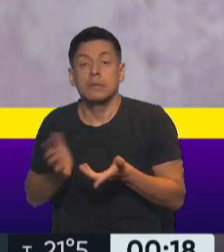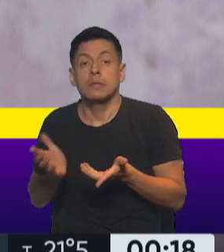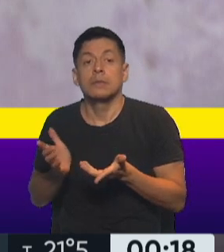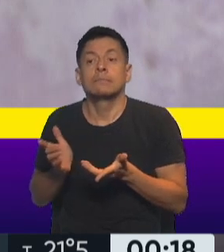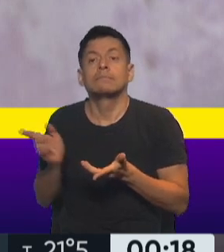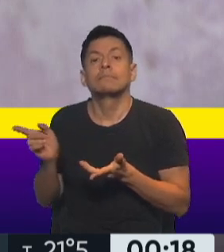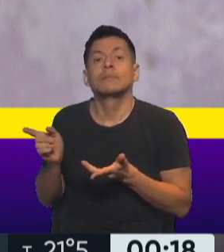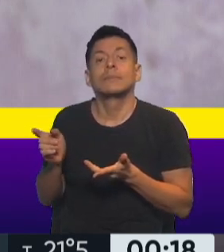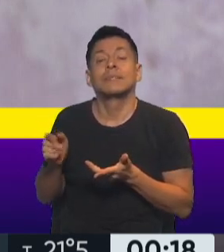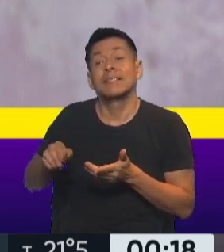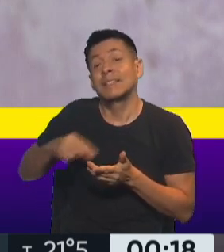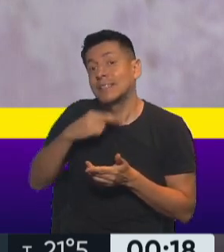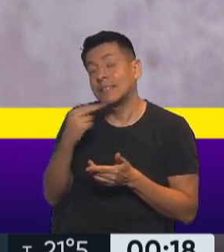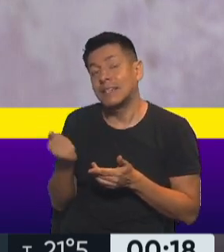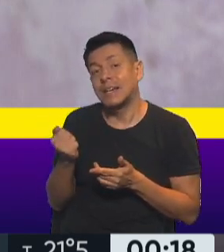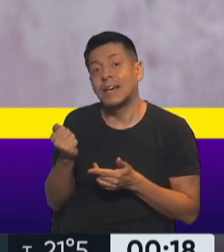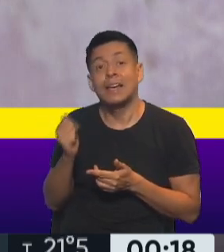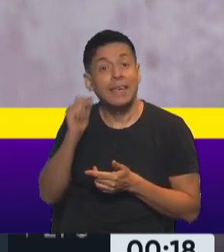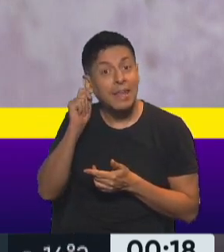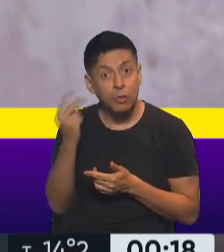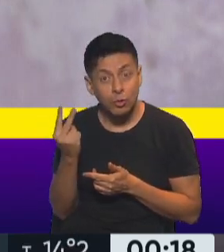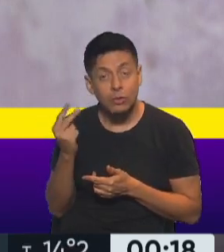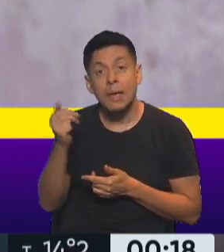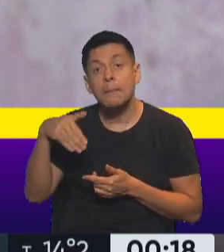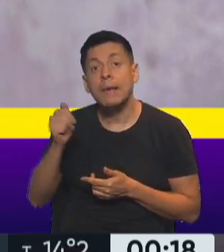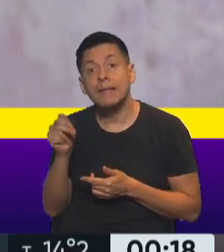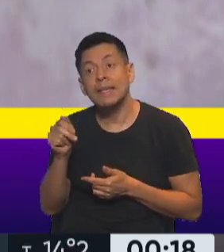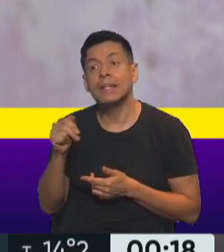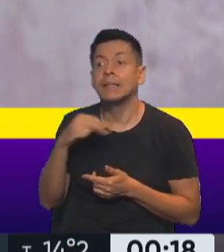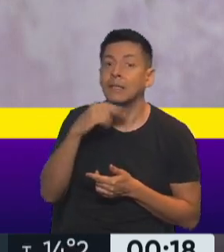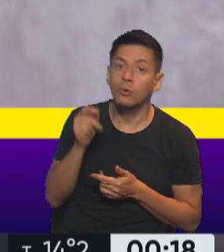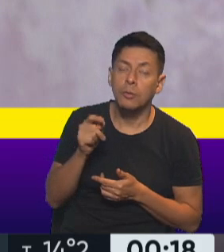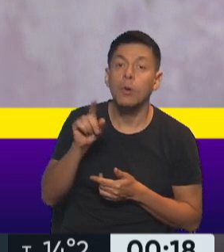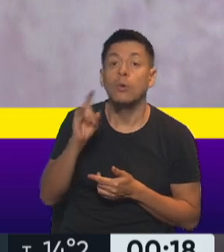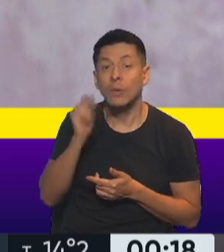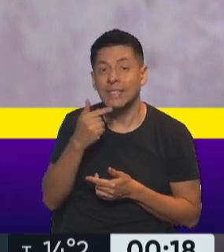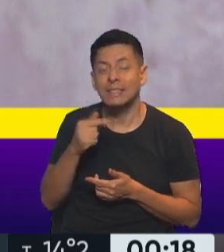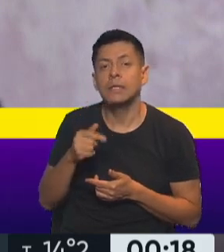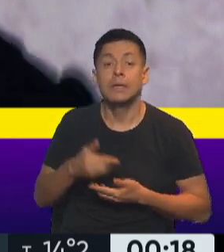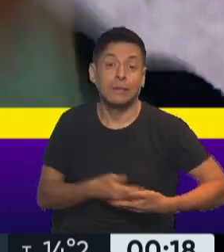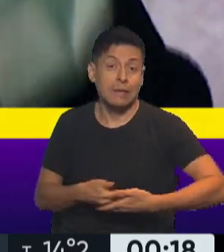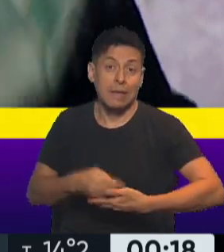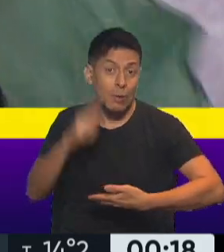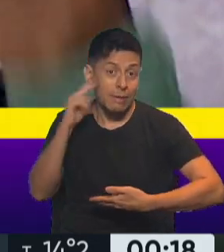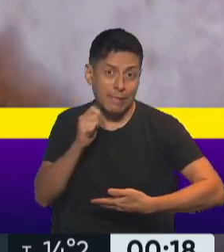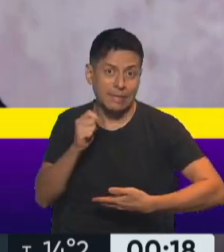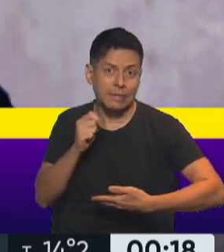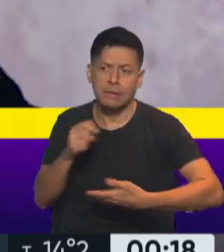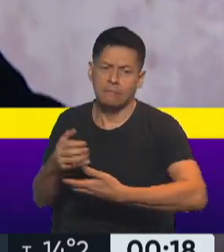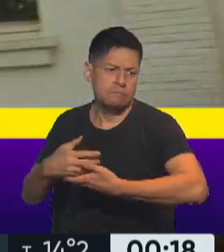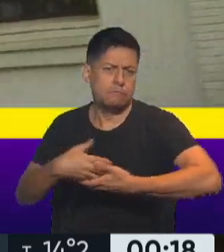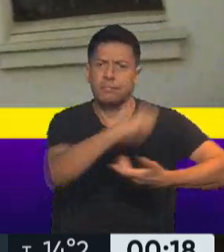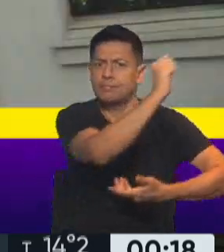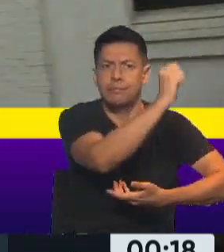María, mi niñita, que tenía 2 años, y con Luis, que tenía 9 meses, upa, me los arrancan de los